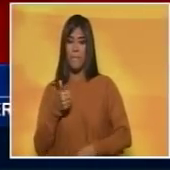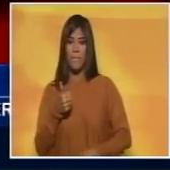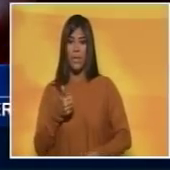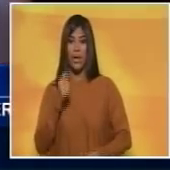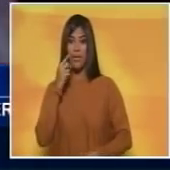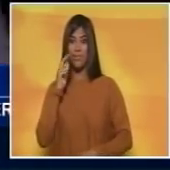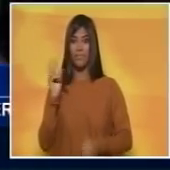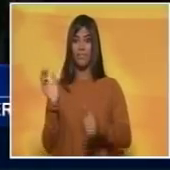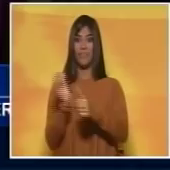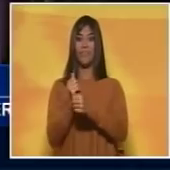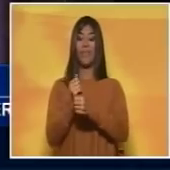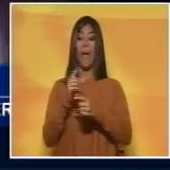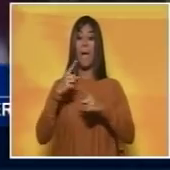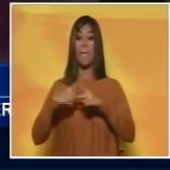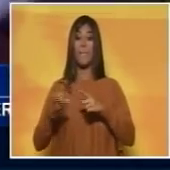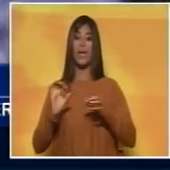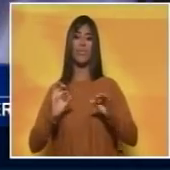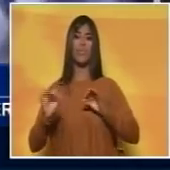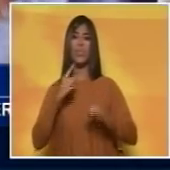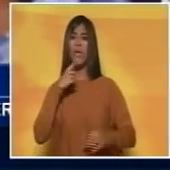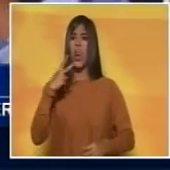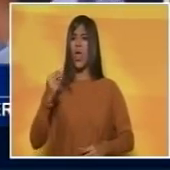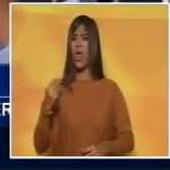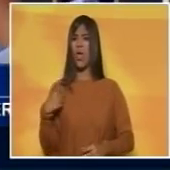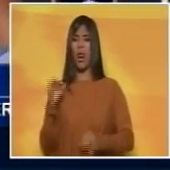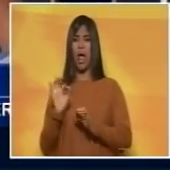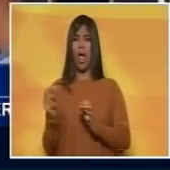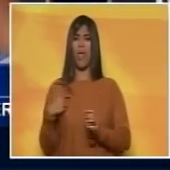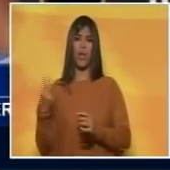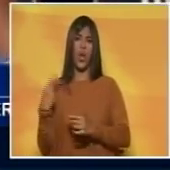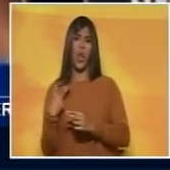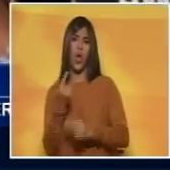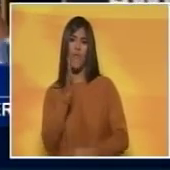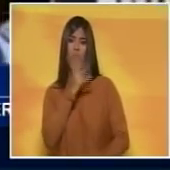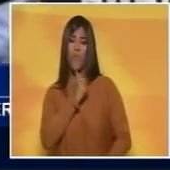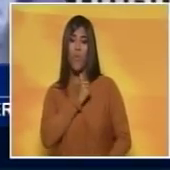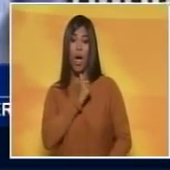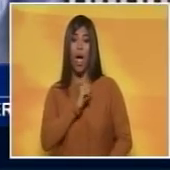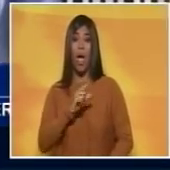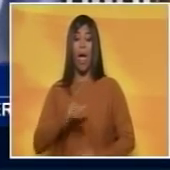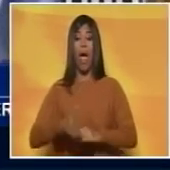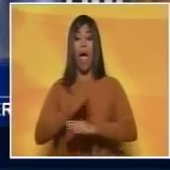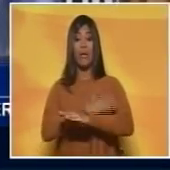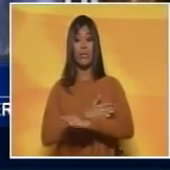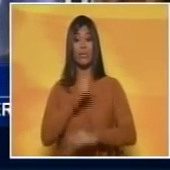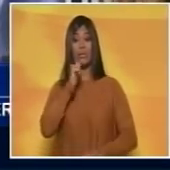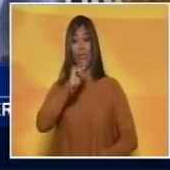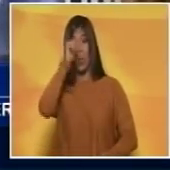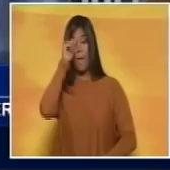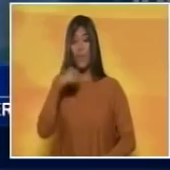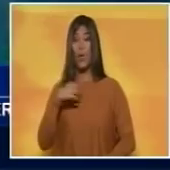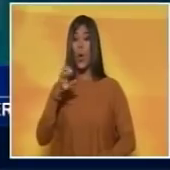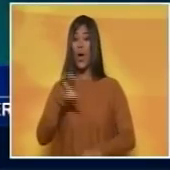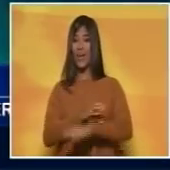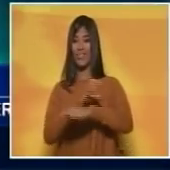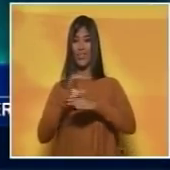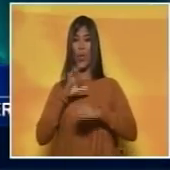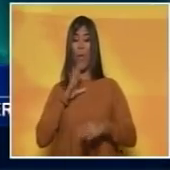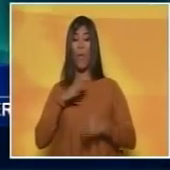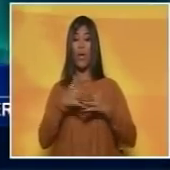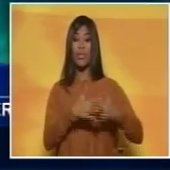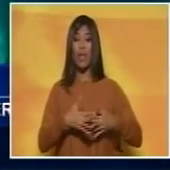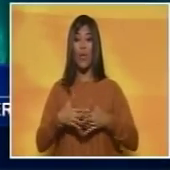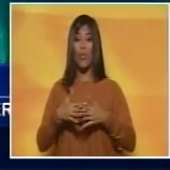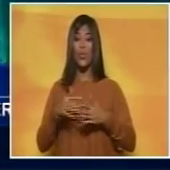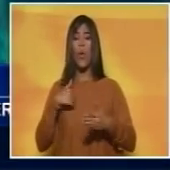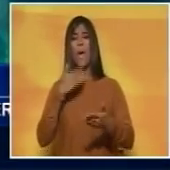más que evidente, los actores siempre han negado la existencia de algo más entre ellos. El fin de semana, Gaga tuvo un concierto en Las Vegas, en donde